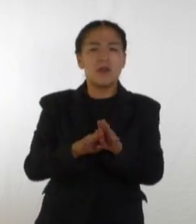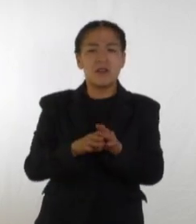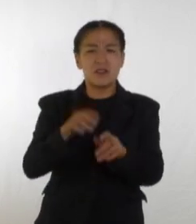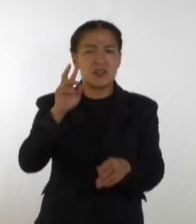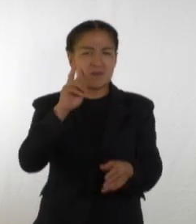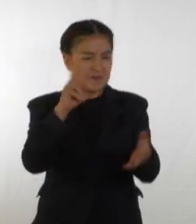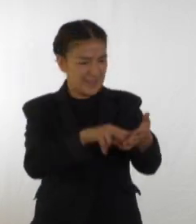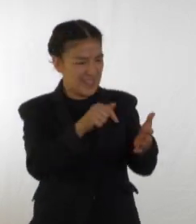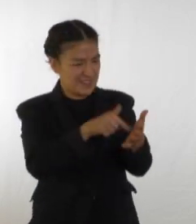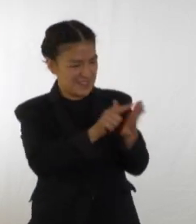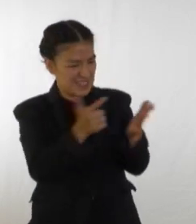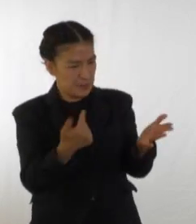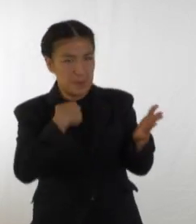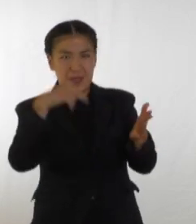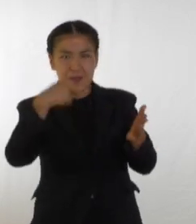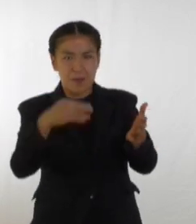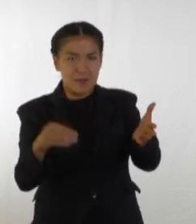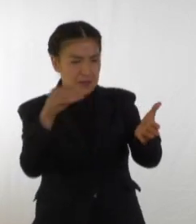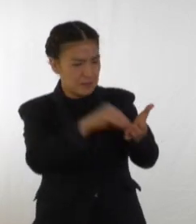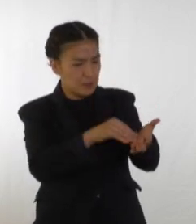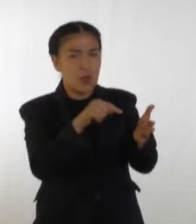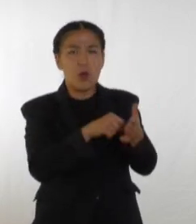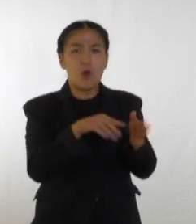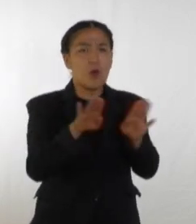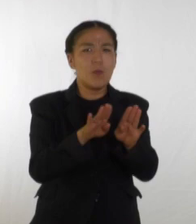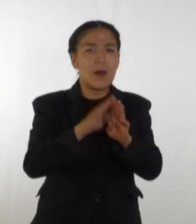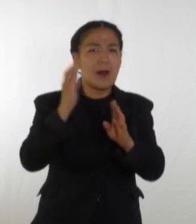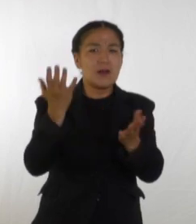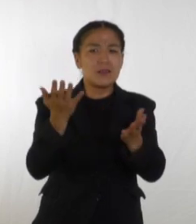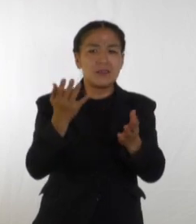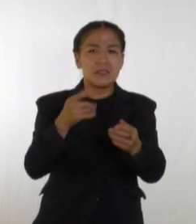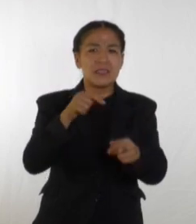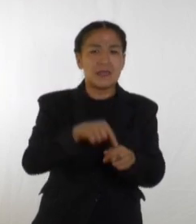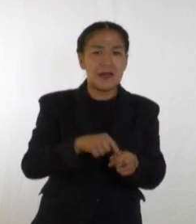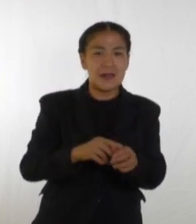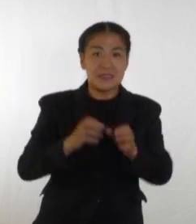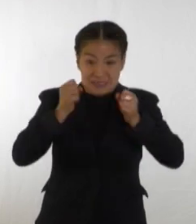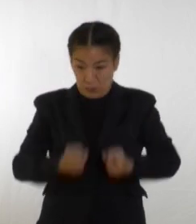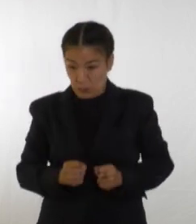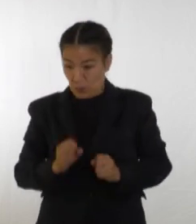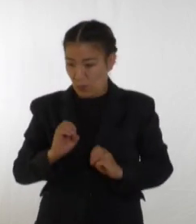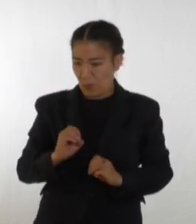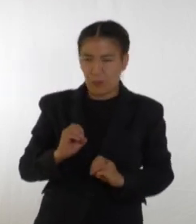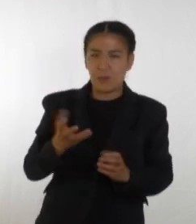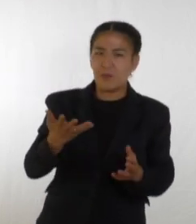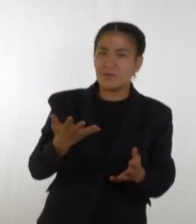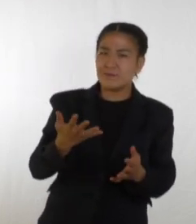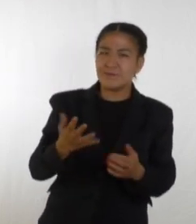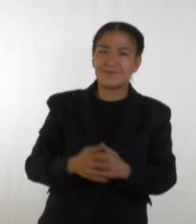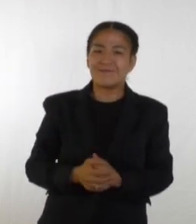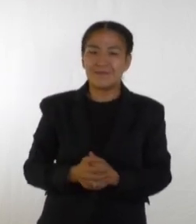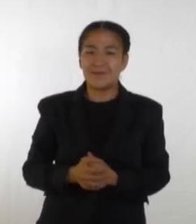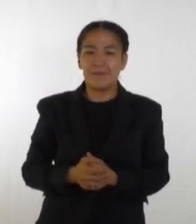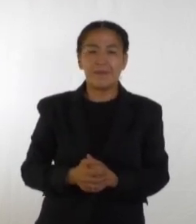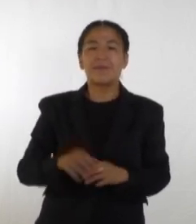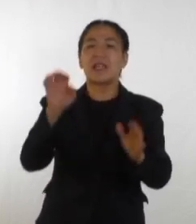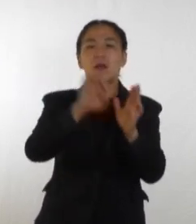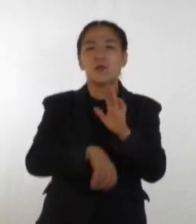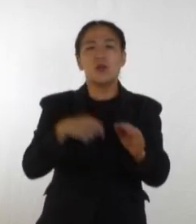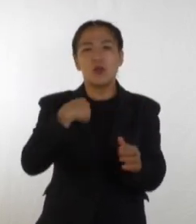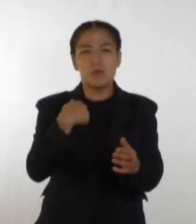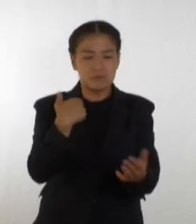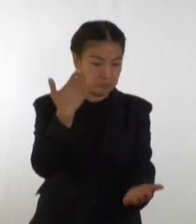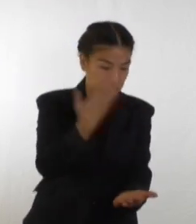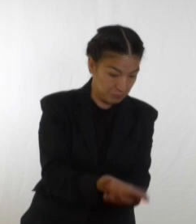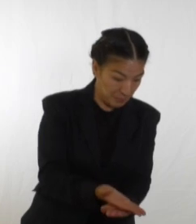¿Encontrar tu nombre en uno de esos libros será entonces un evento determinista o aleatorio? Ok. Si